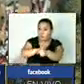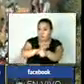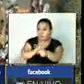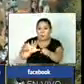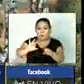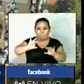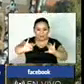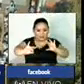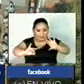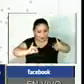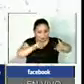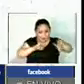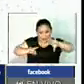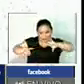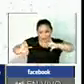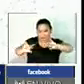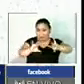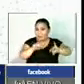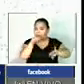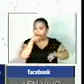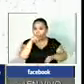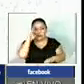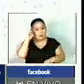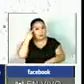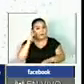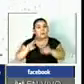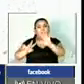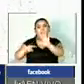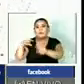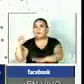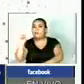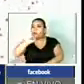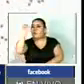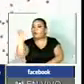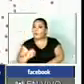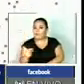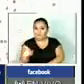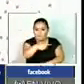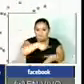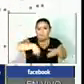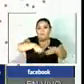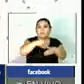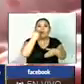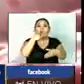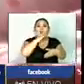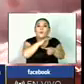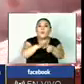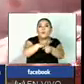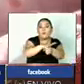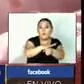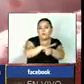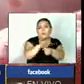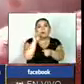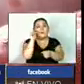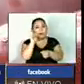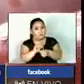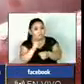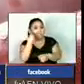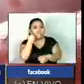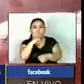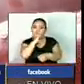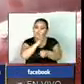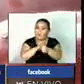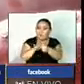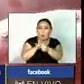transmisión local ahora representa el 70% de los casos positivos. Sin duda, el COVID-19